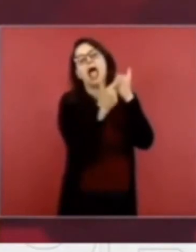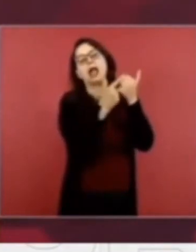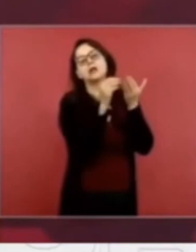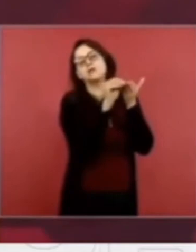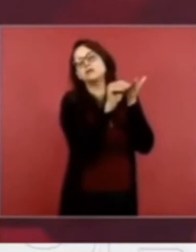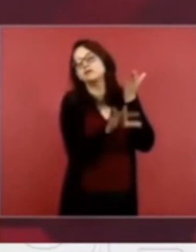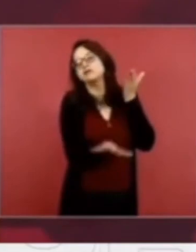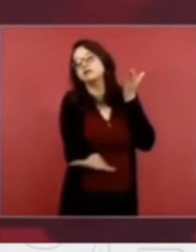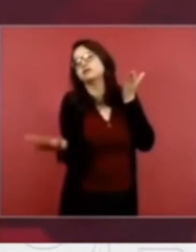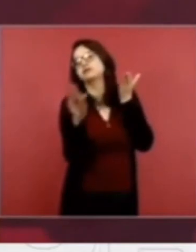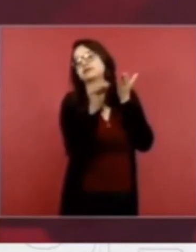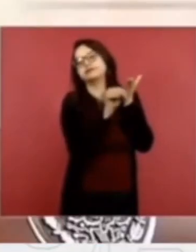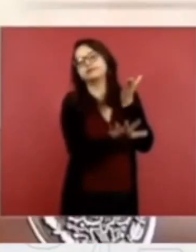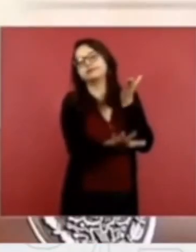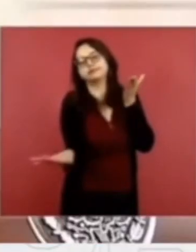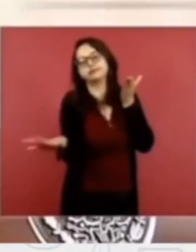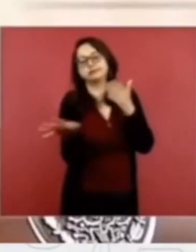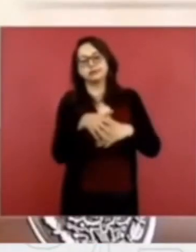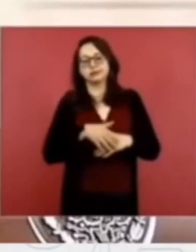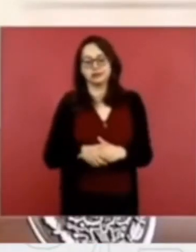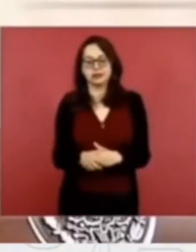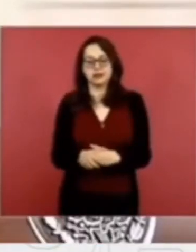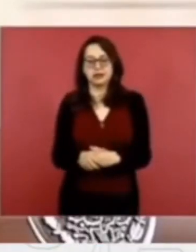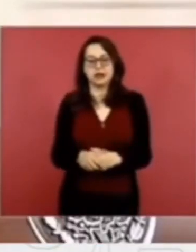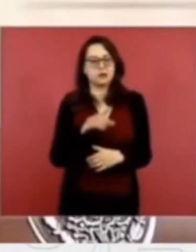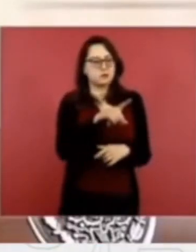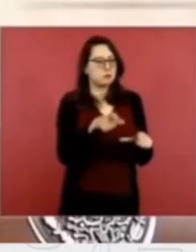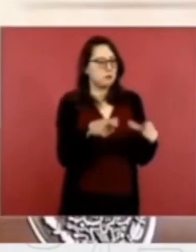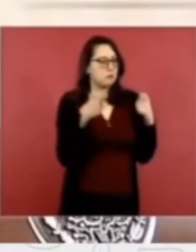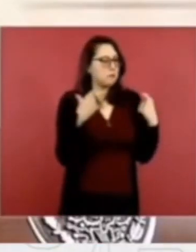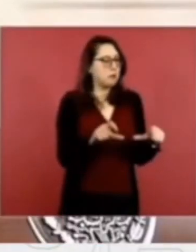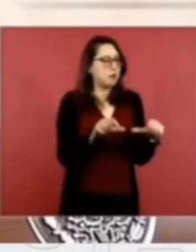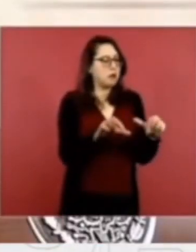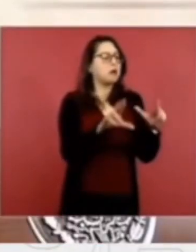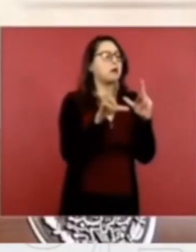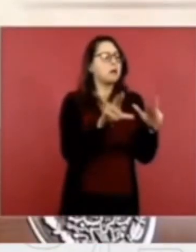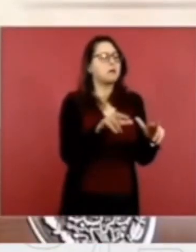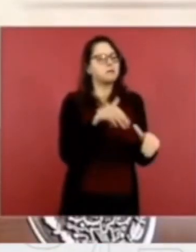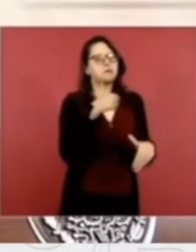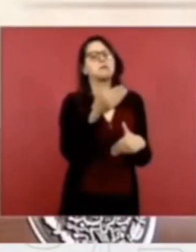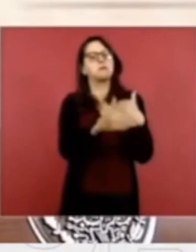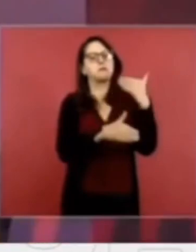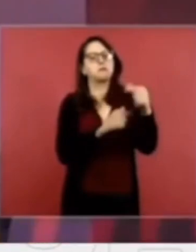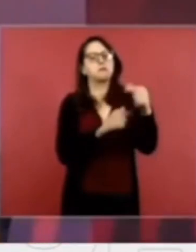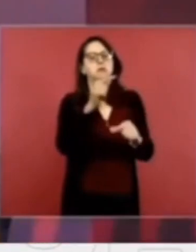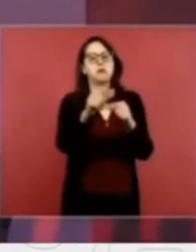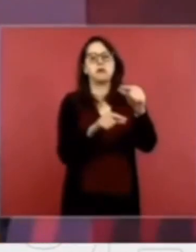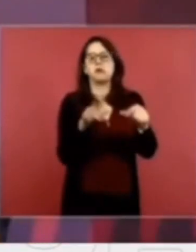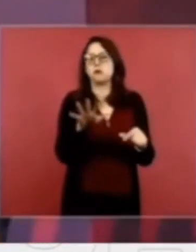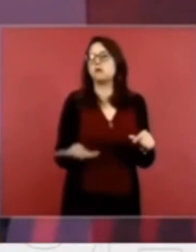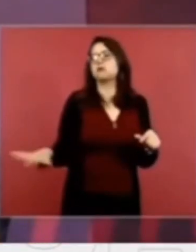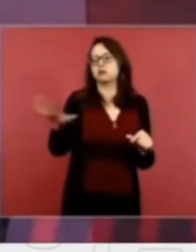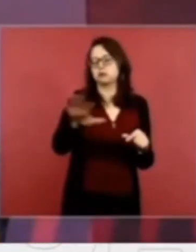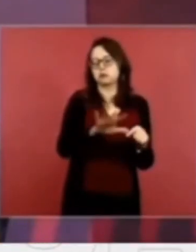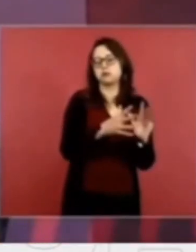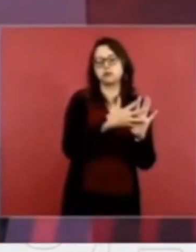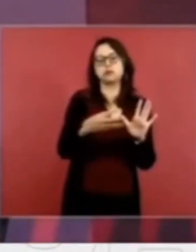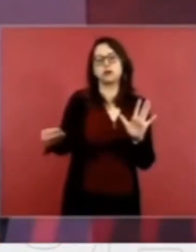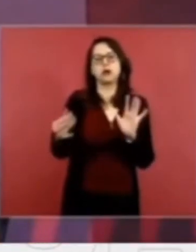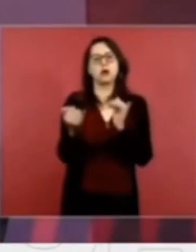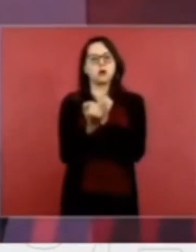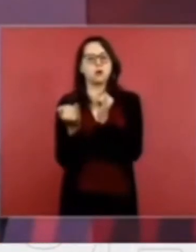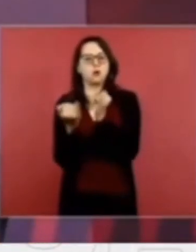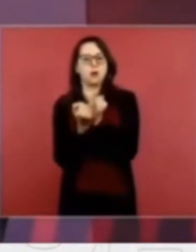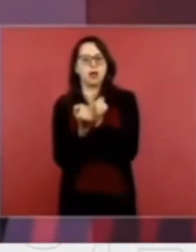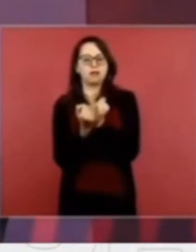goteaba abajo, como si la riqueza fuese contagiosa o permeable. Y lo